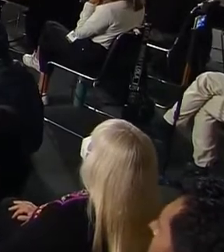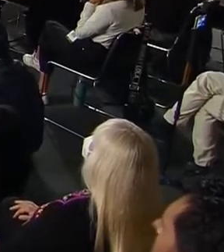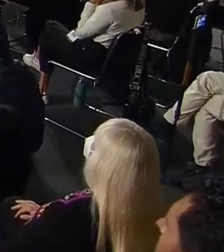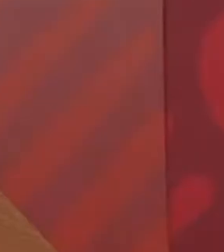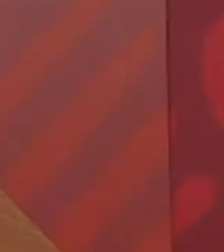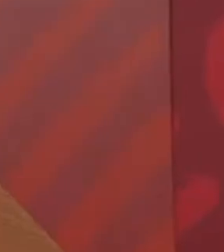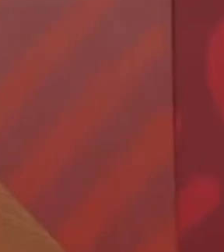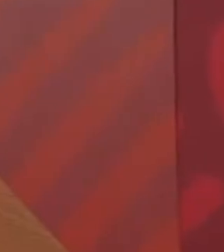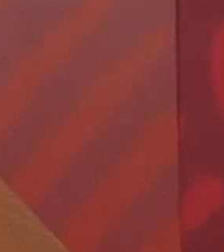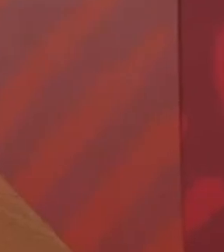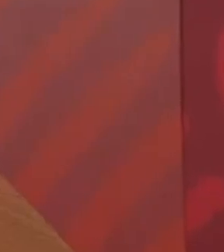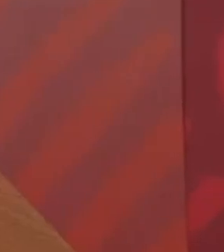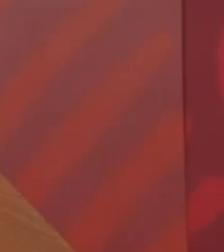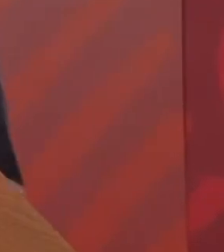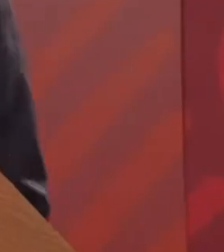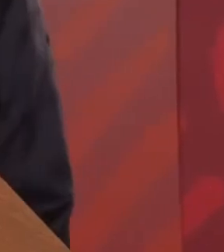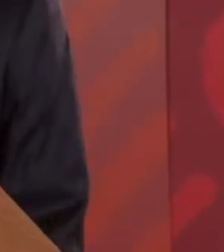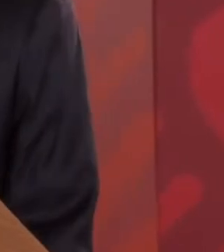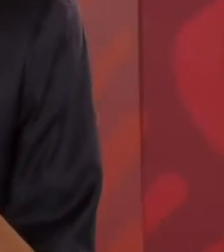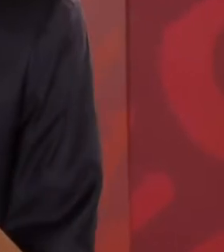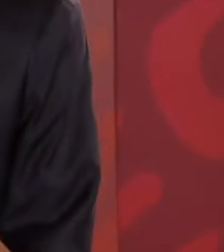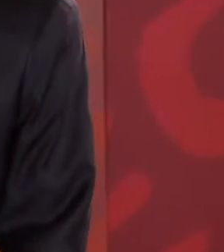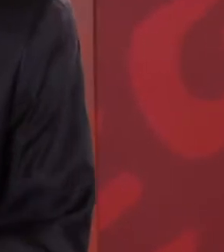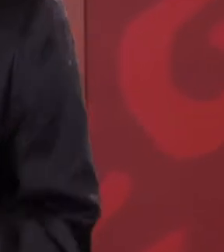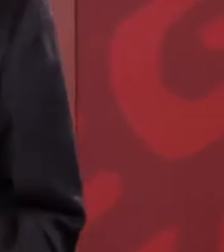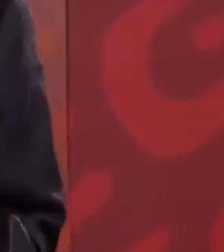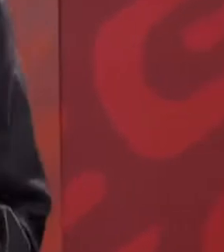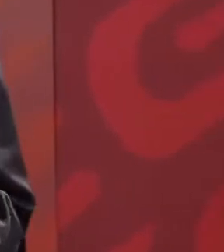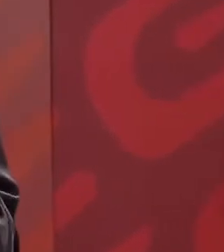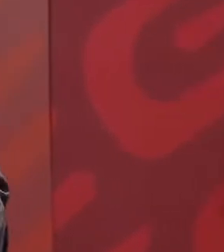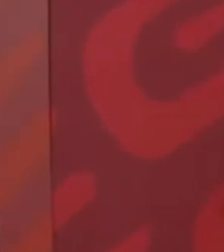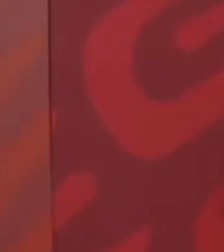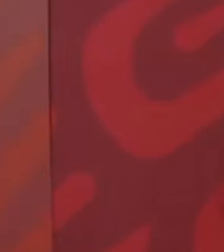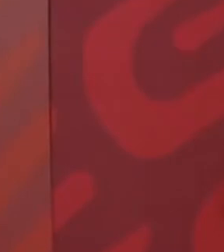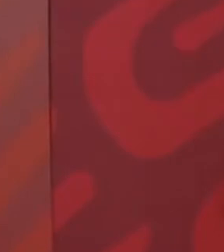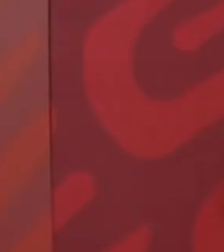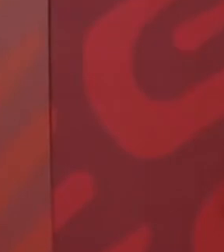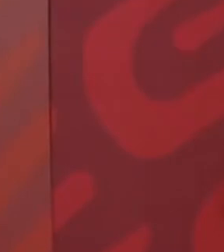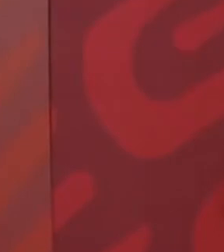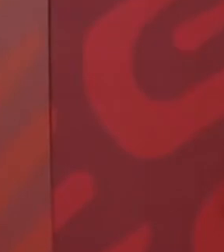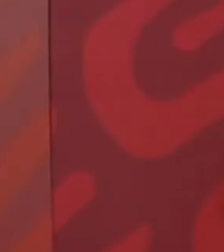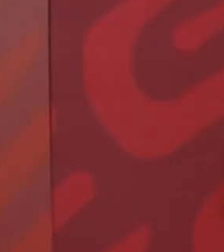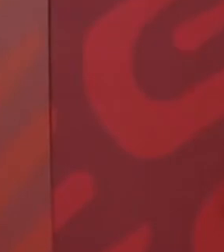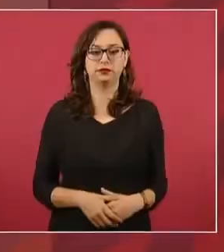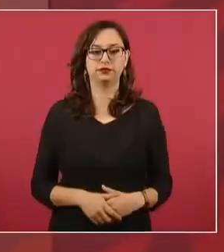valían las leyes. Allá tenían posibilidad